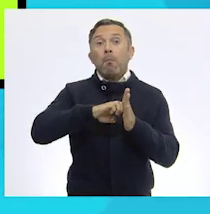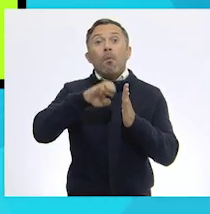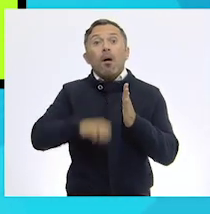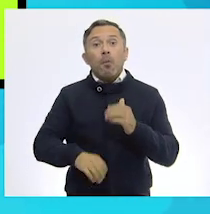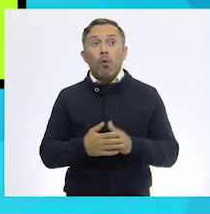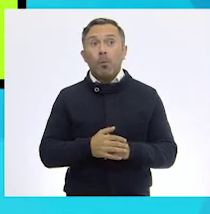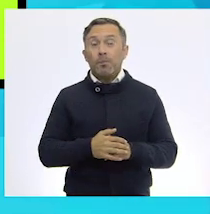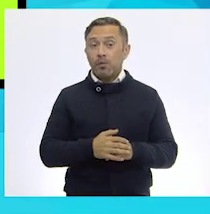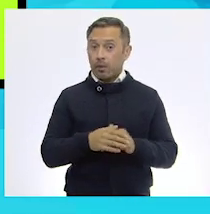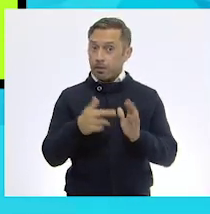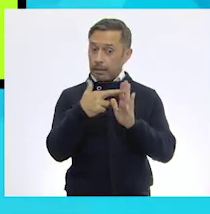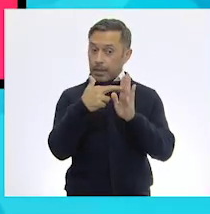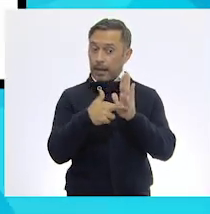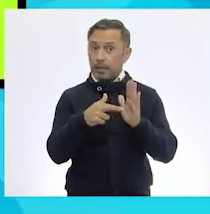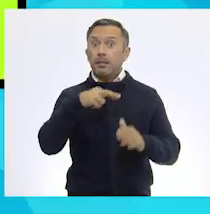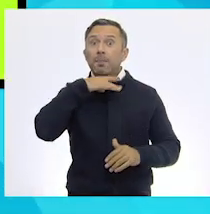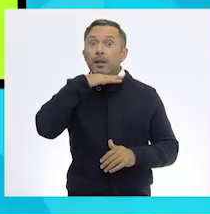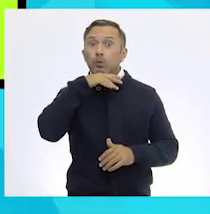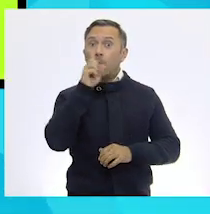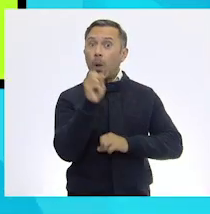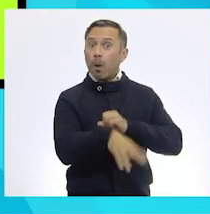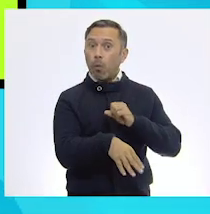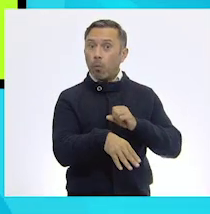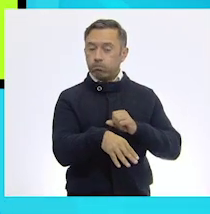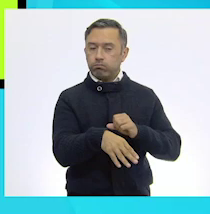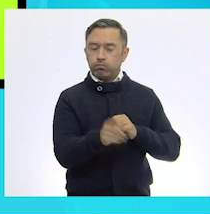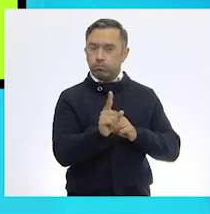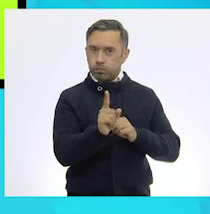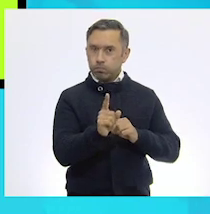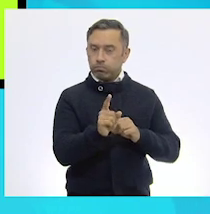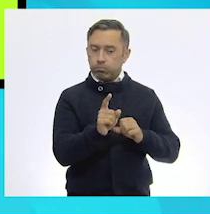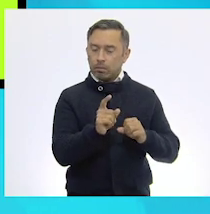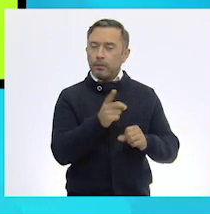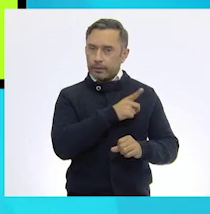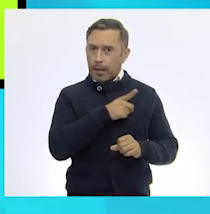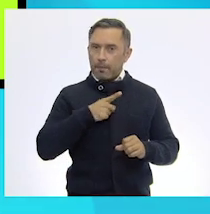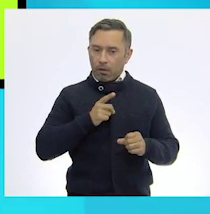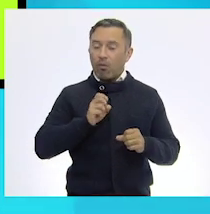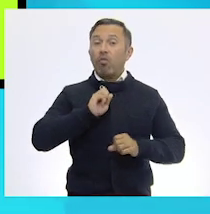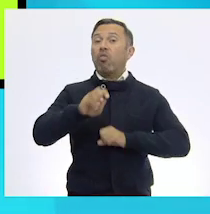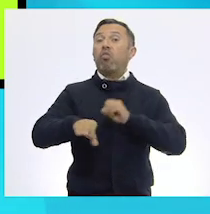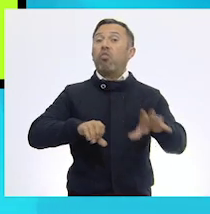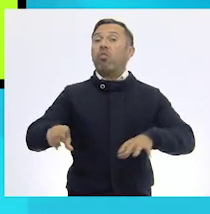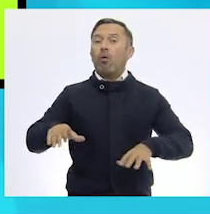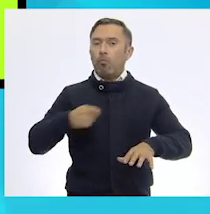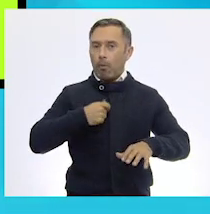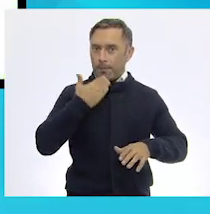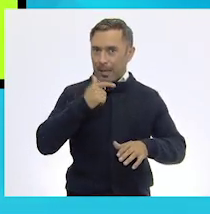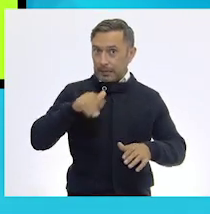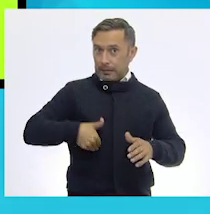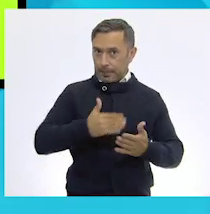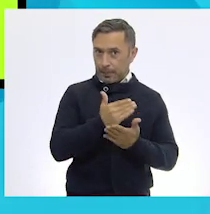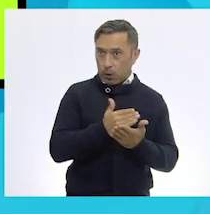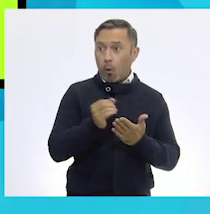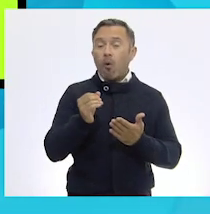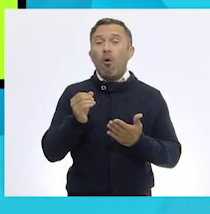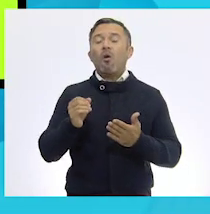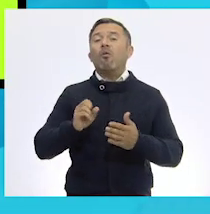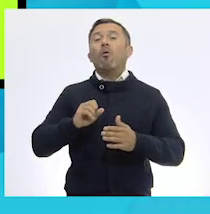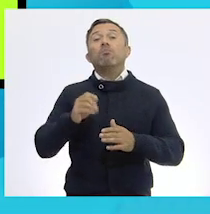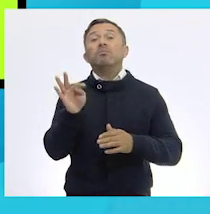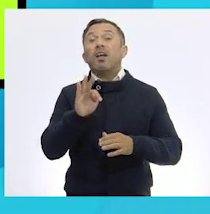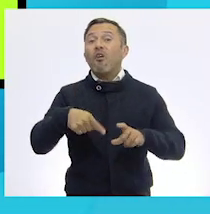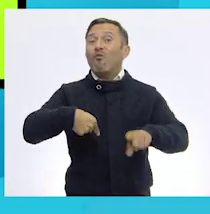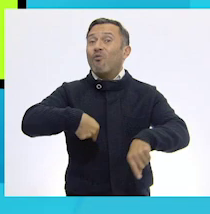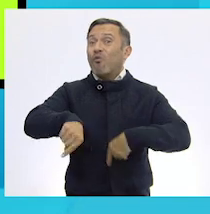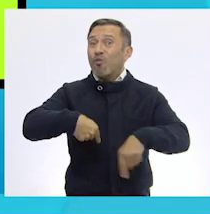contamina el ambiente. Si no respetas tu turno en la fila, podrías provocar un accidente. O si en un partido de fútbol no se